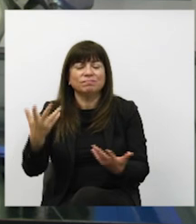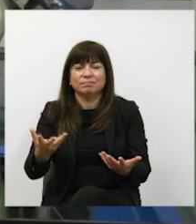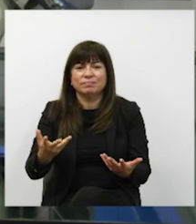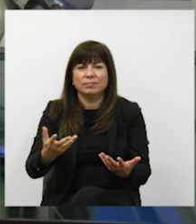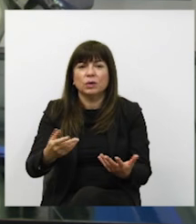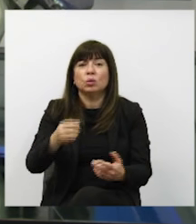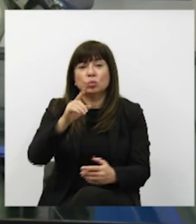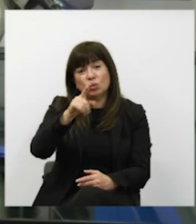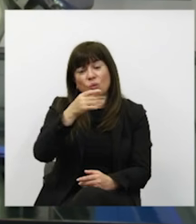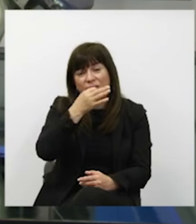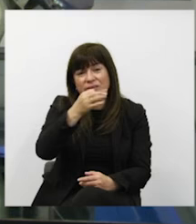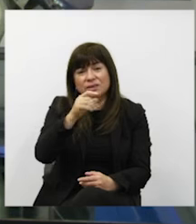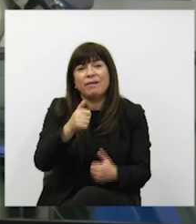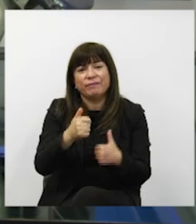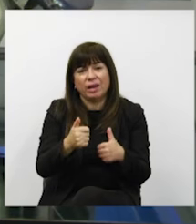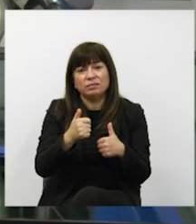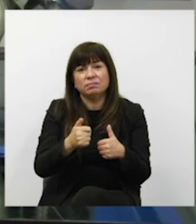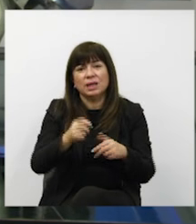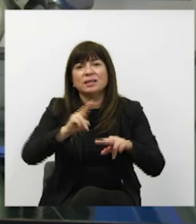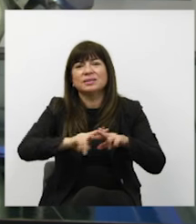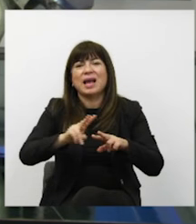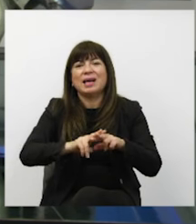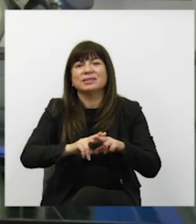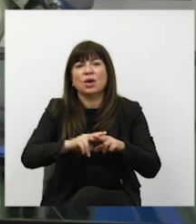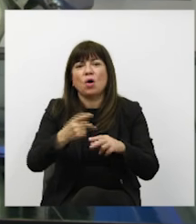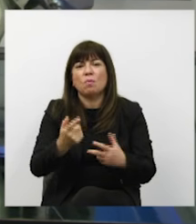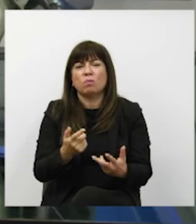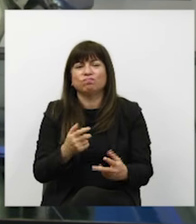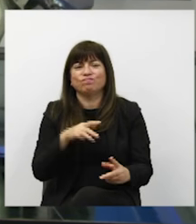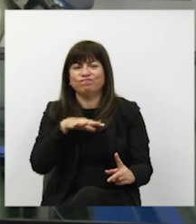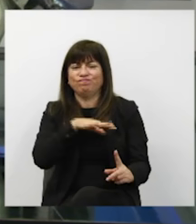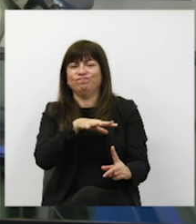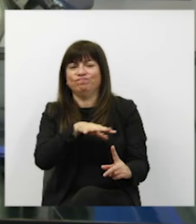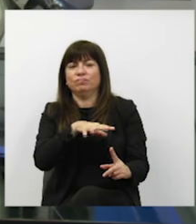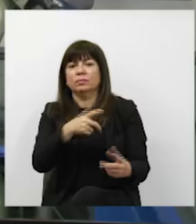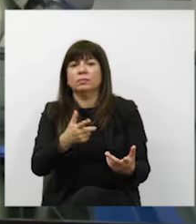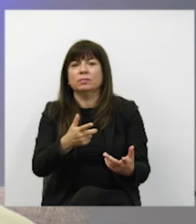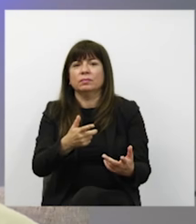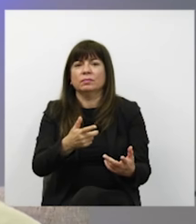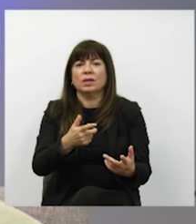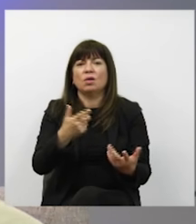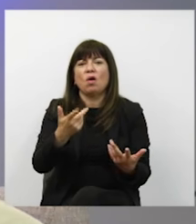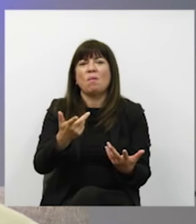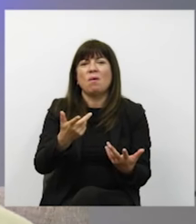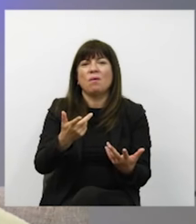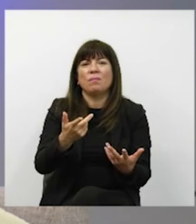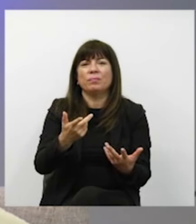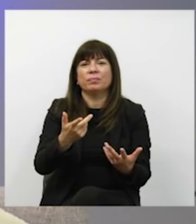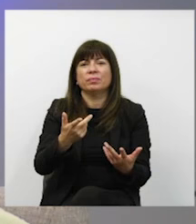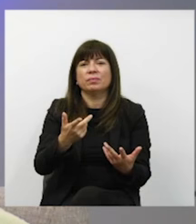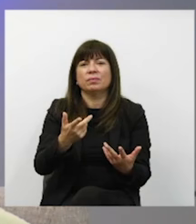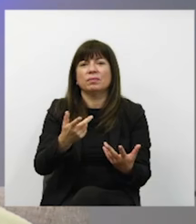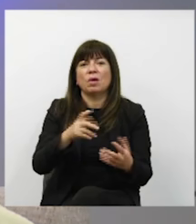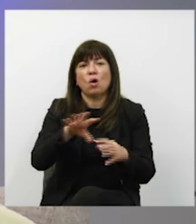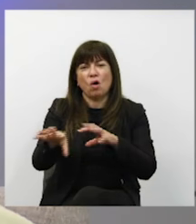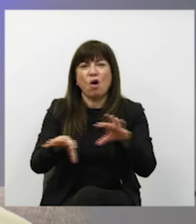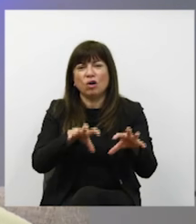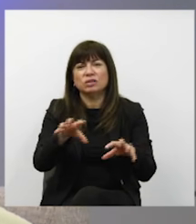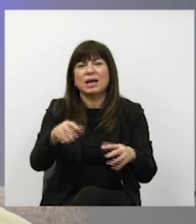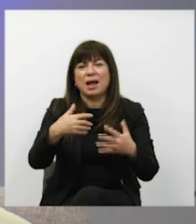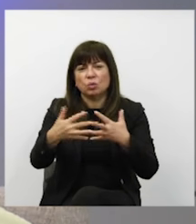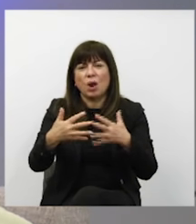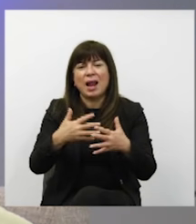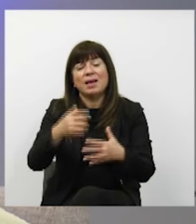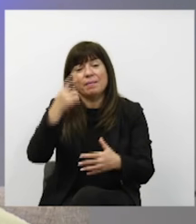que se hace una especie de reproche a nuestra condición de exportadores de ciertos bienes naturales, digamos. Pero